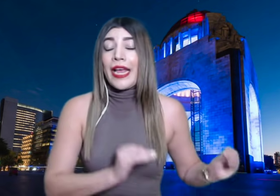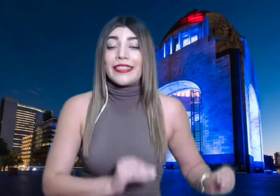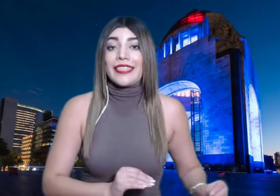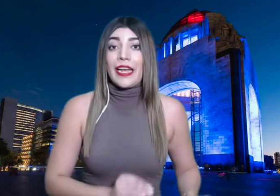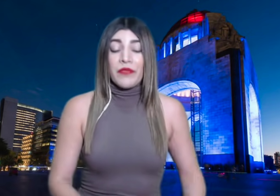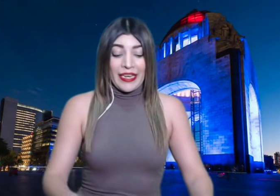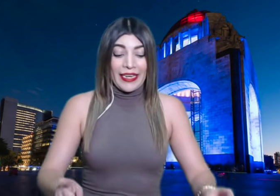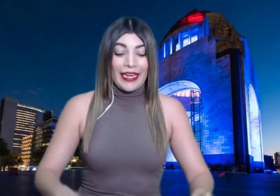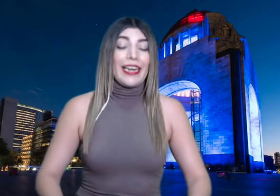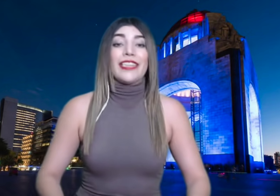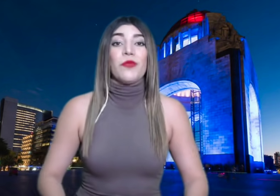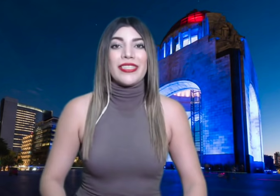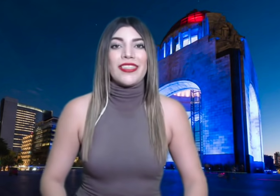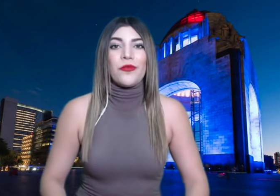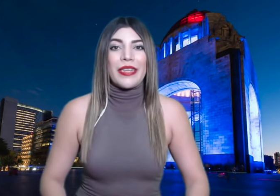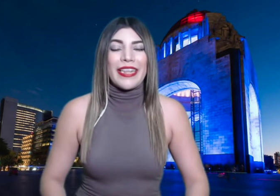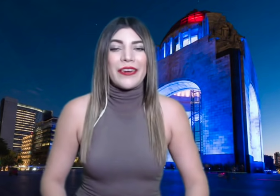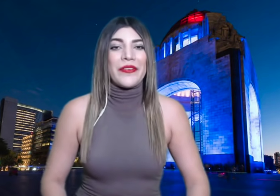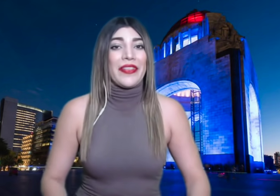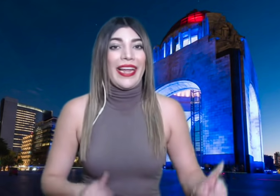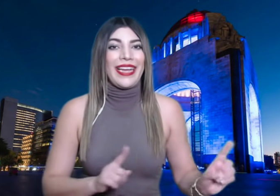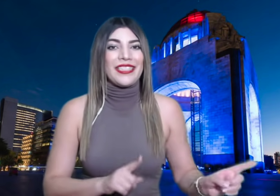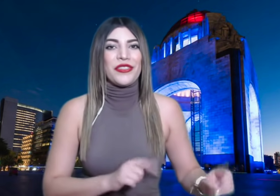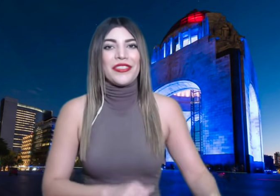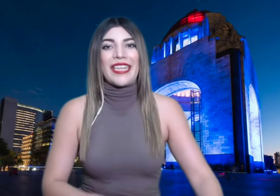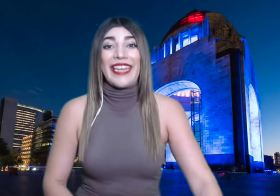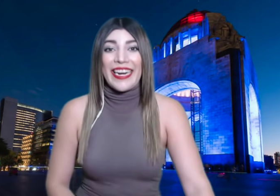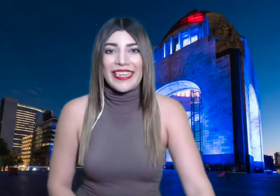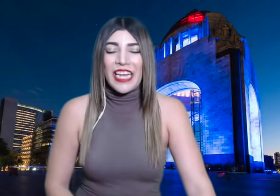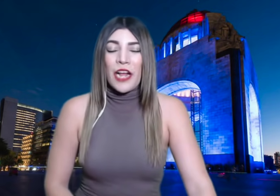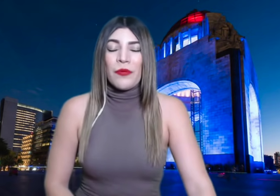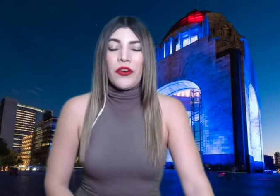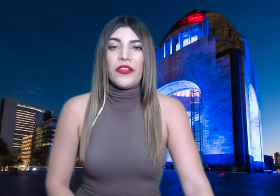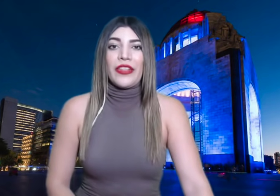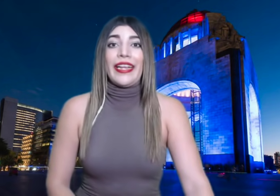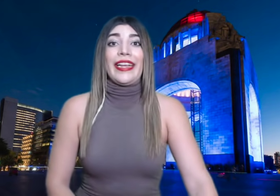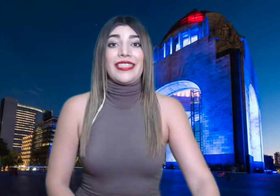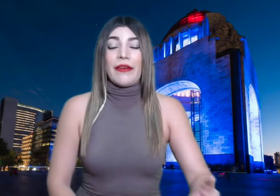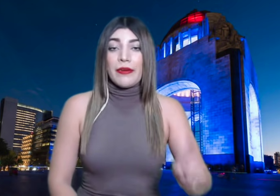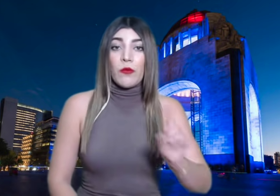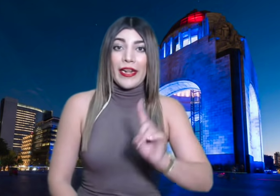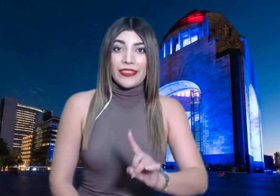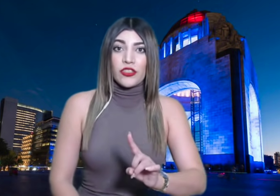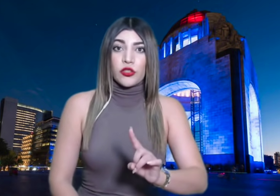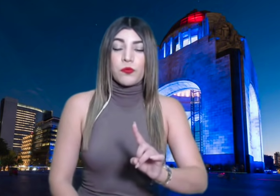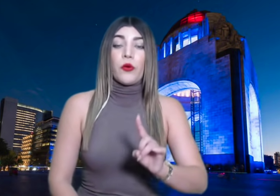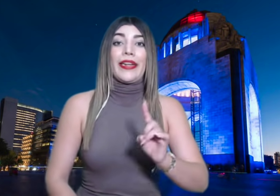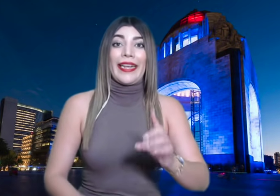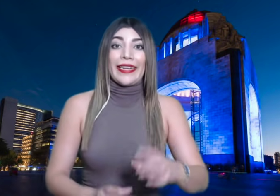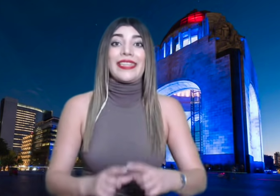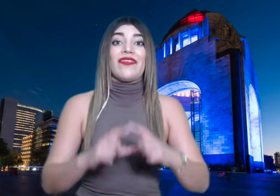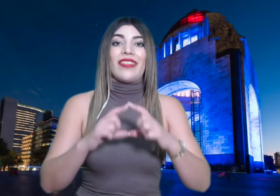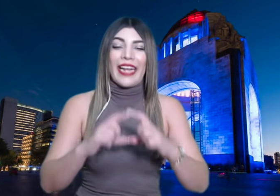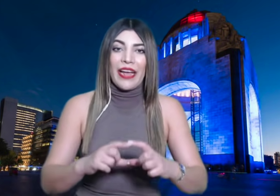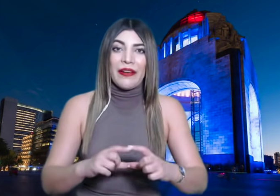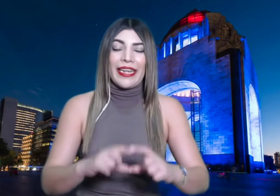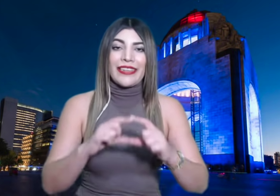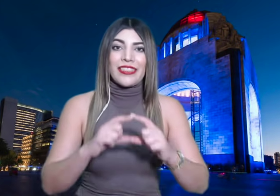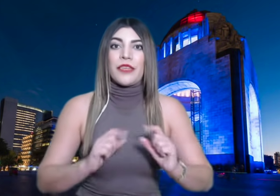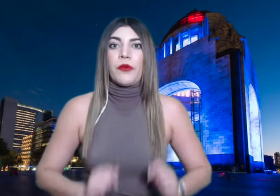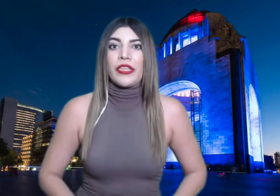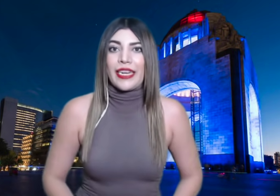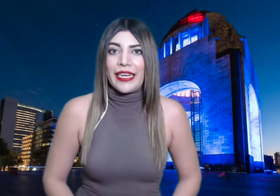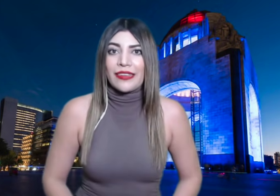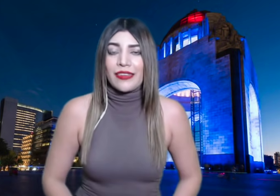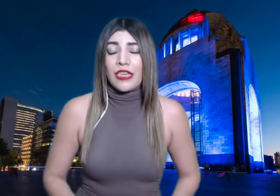falsos, ya que les muestra un video de hace unos ayeres donde estaban molestos porque se entregaban